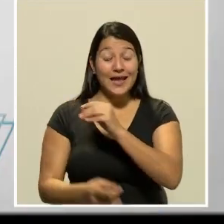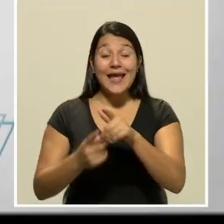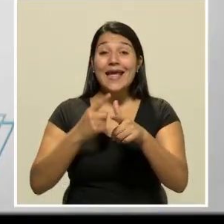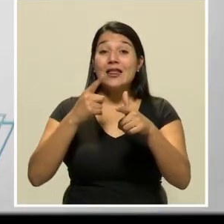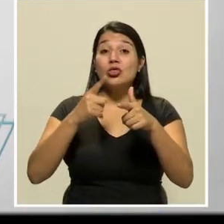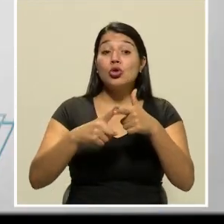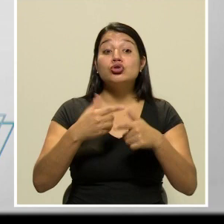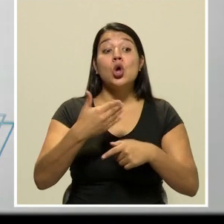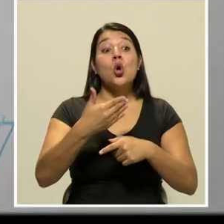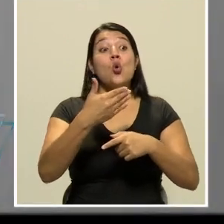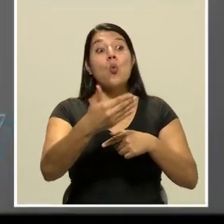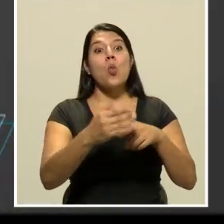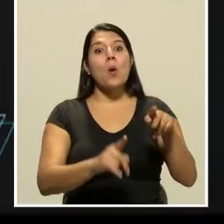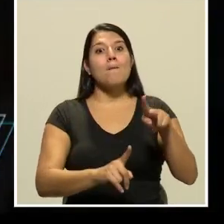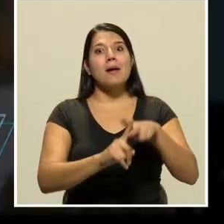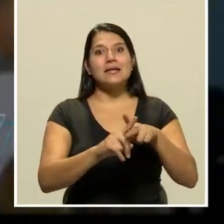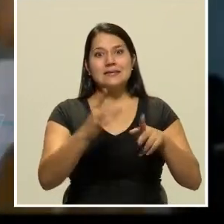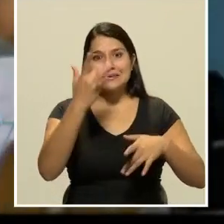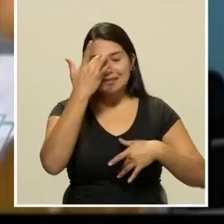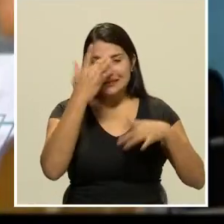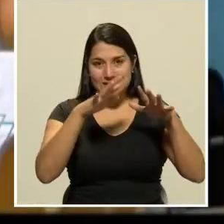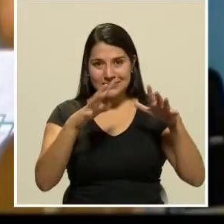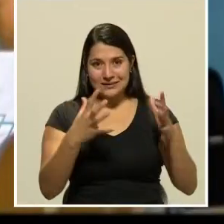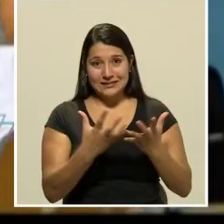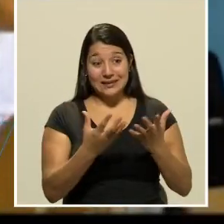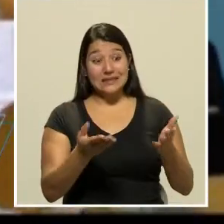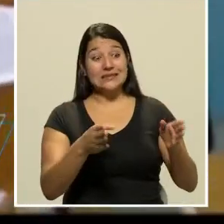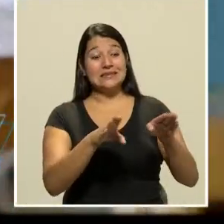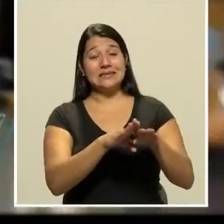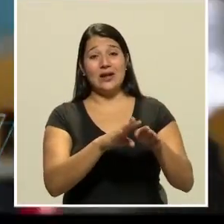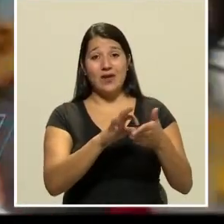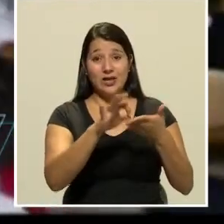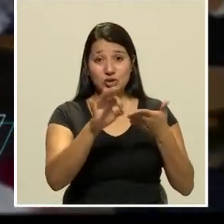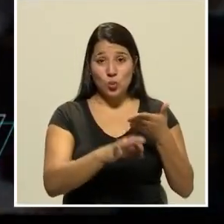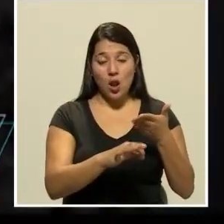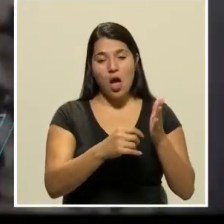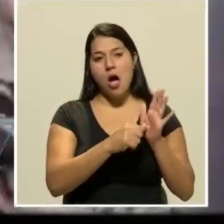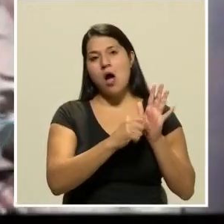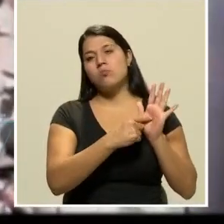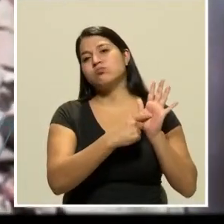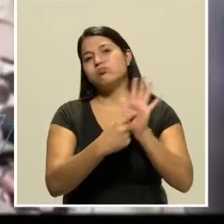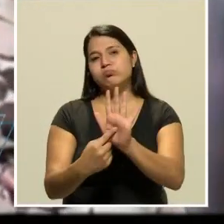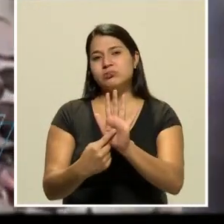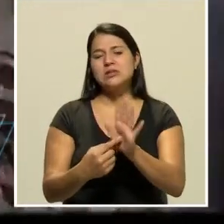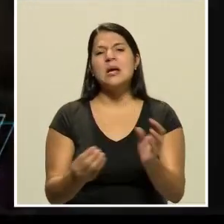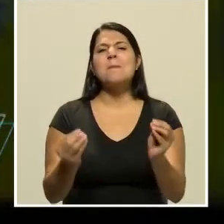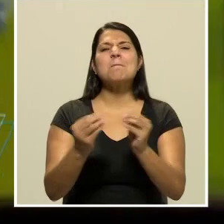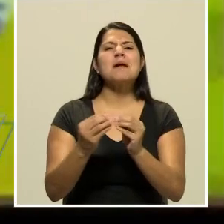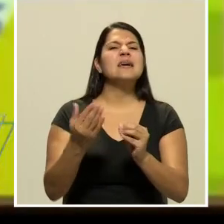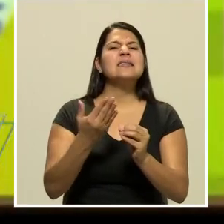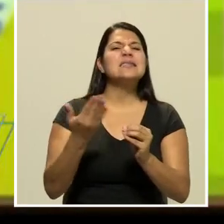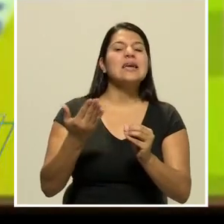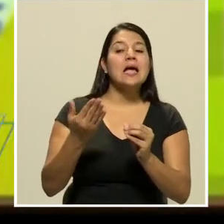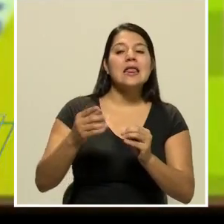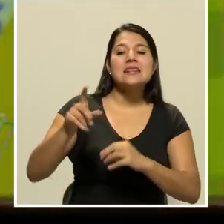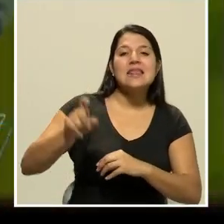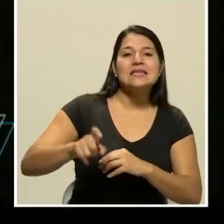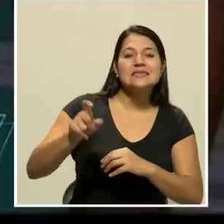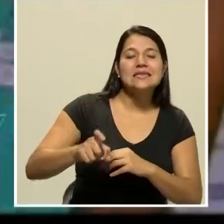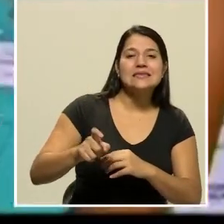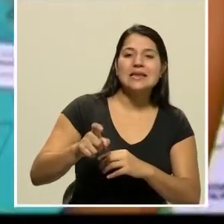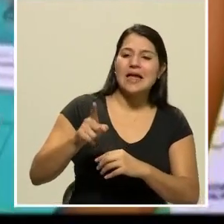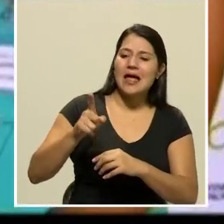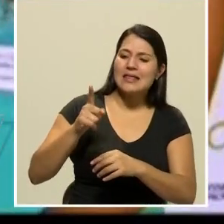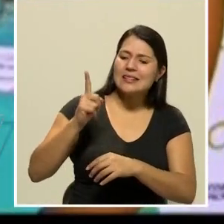las escuelas, evidencia la necesidad de trabajar en una política social que de verdad le